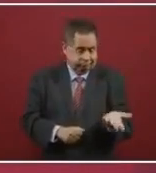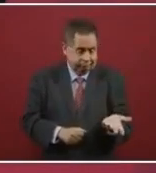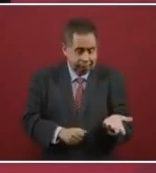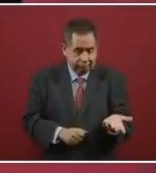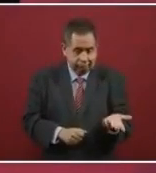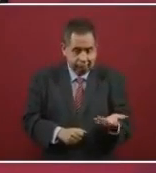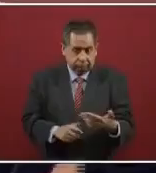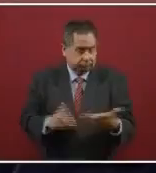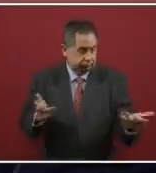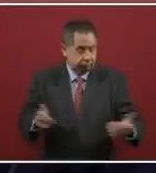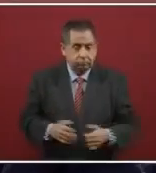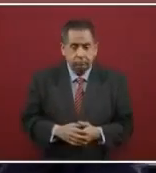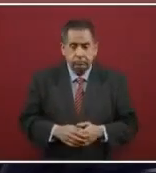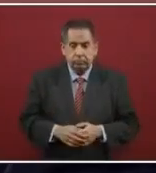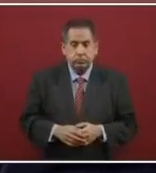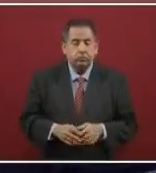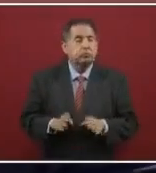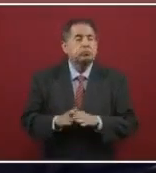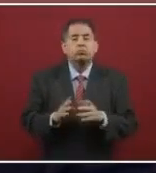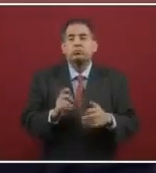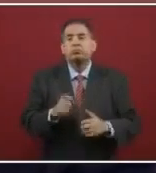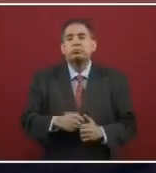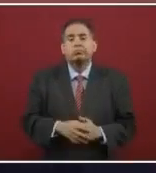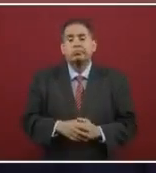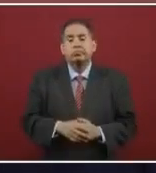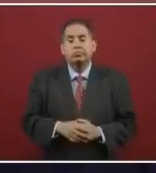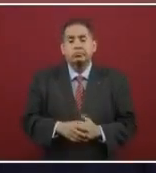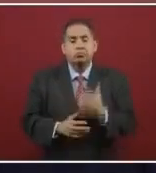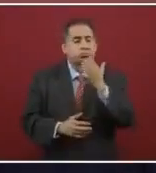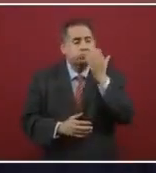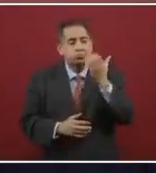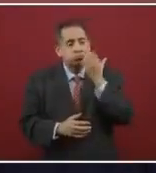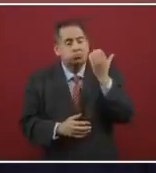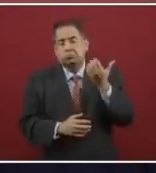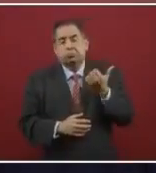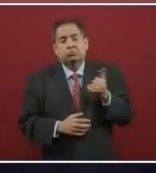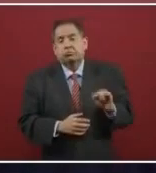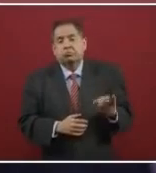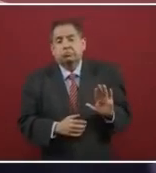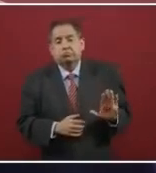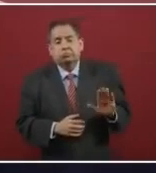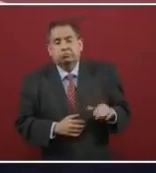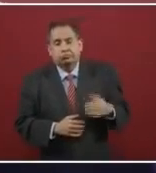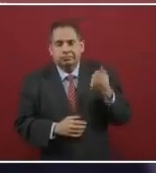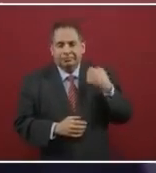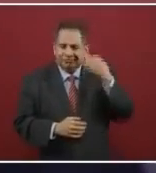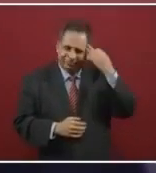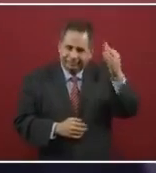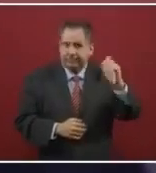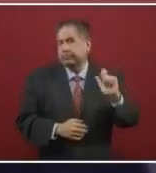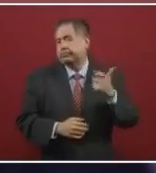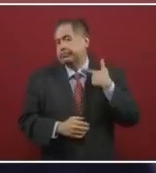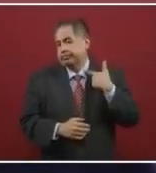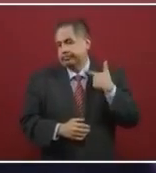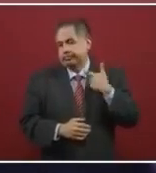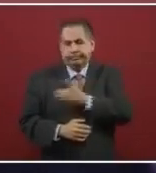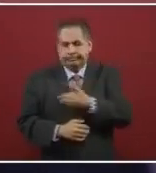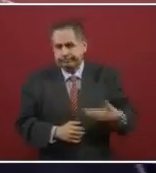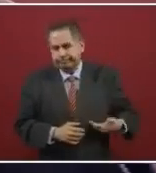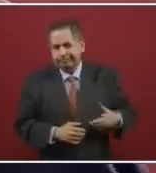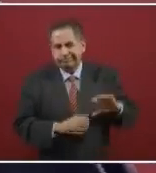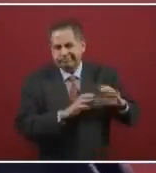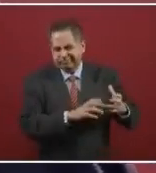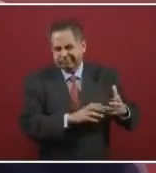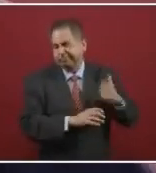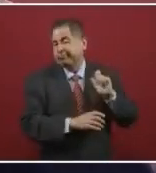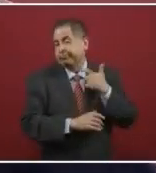Y como era costumbre, moda, en el periodo neoliberal, se